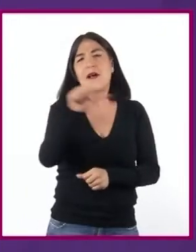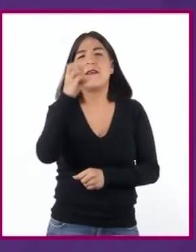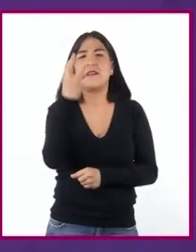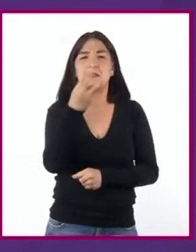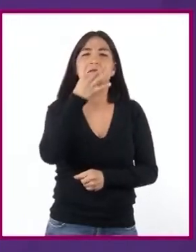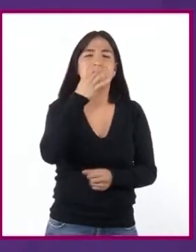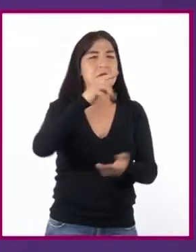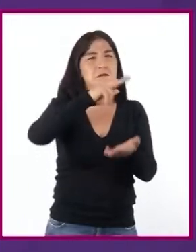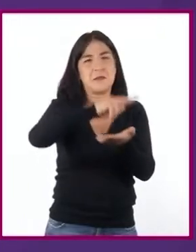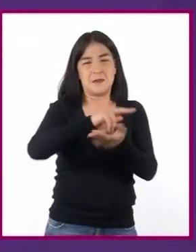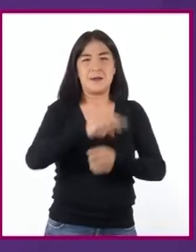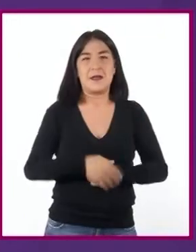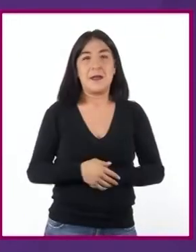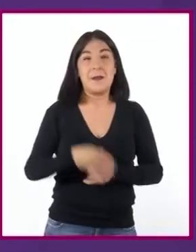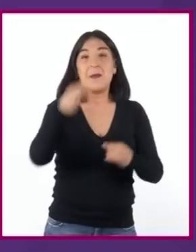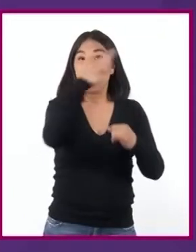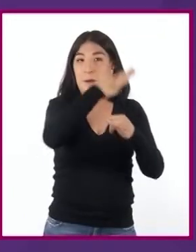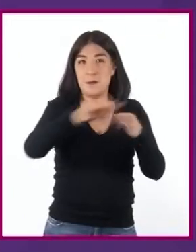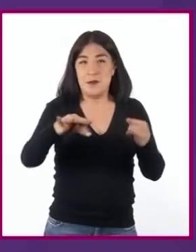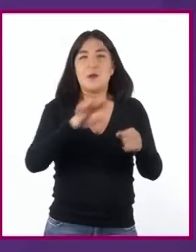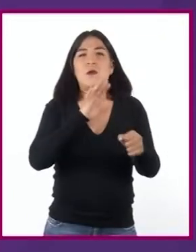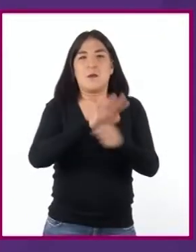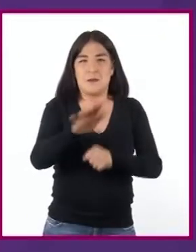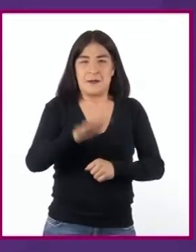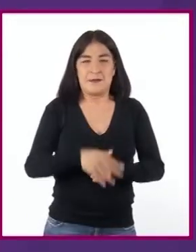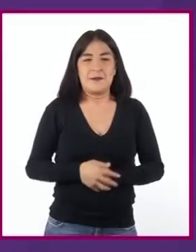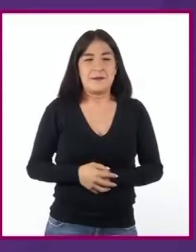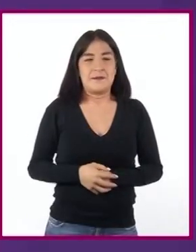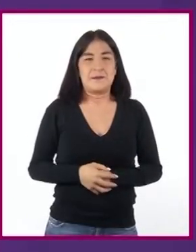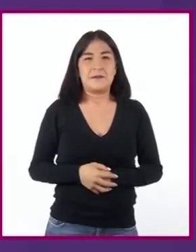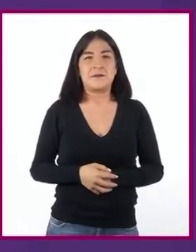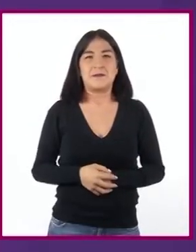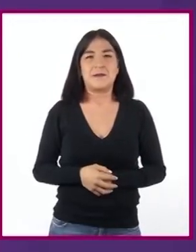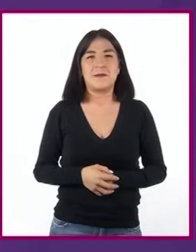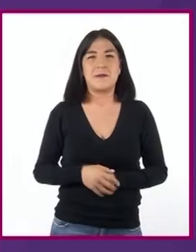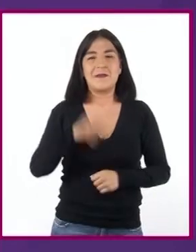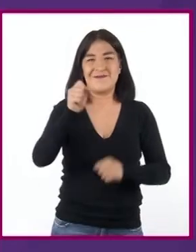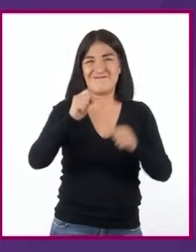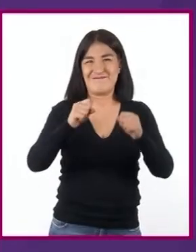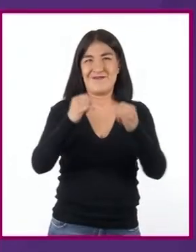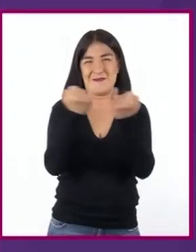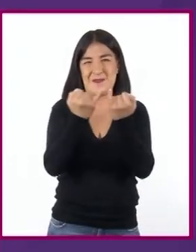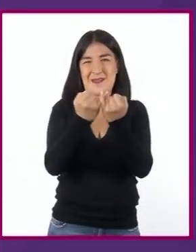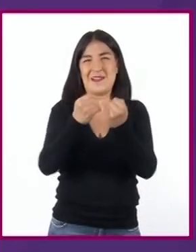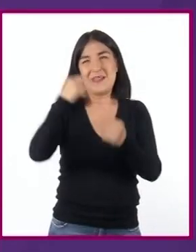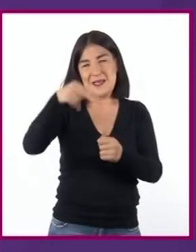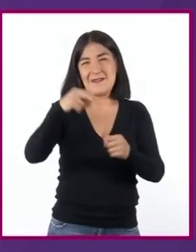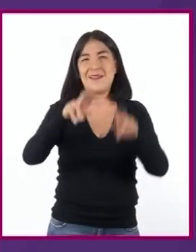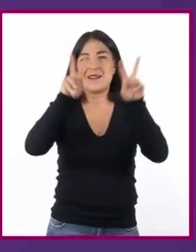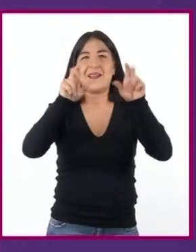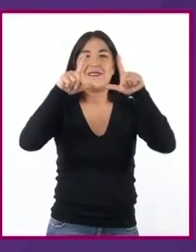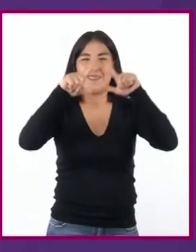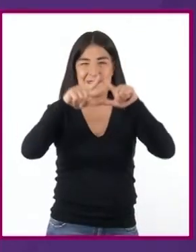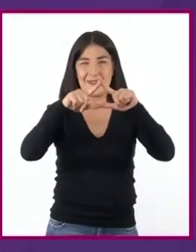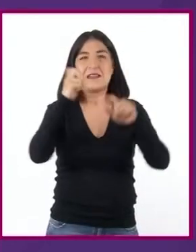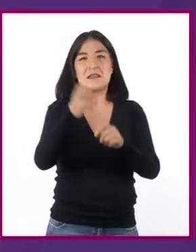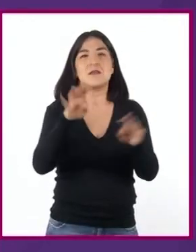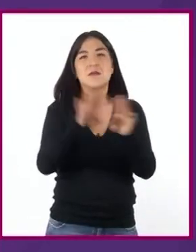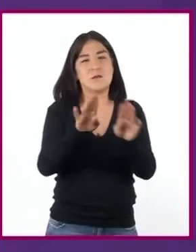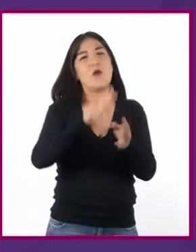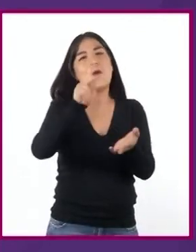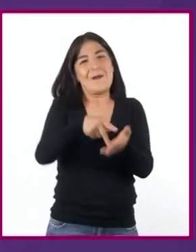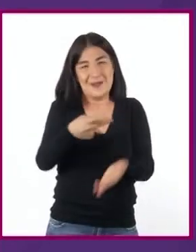1 a 3 minutos. La última postura que haremos es la posición del triángulo. Para ella nos volvemos a poner de